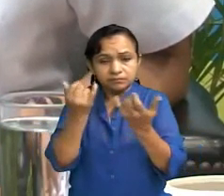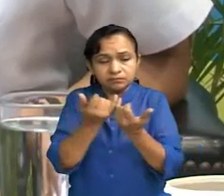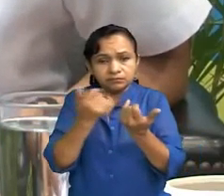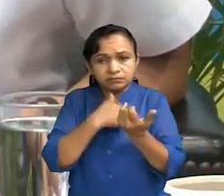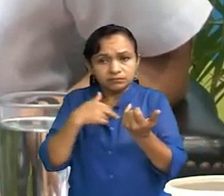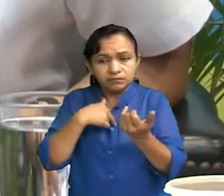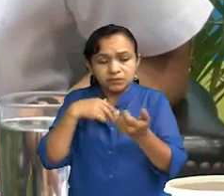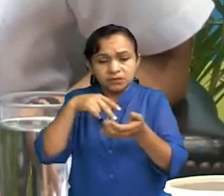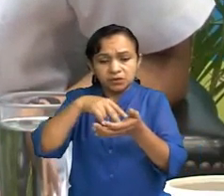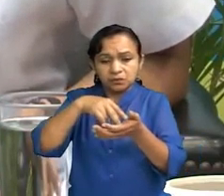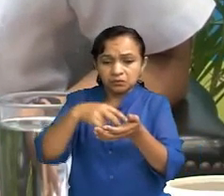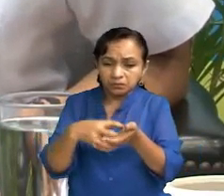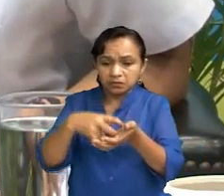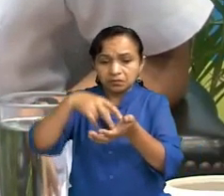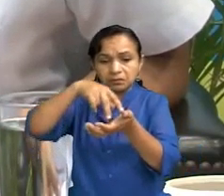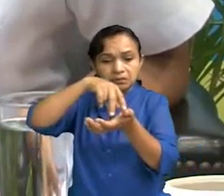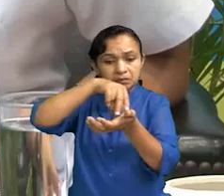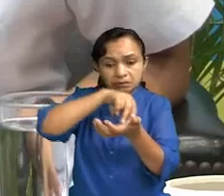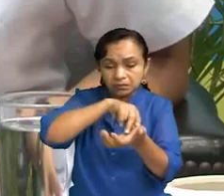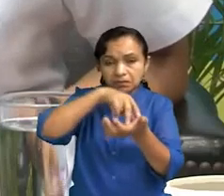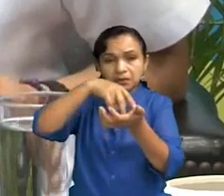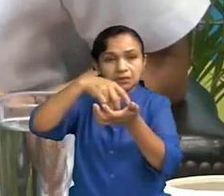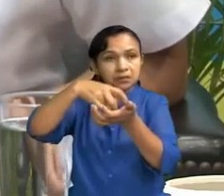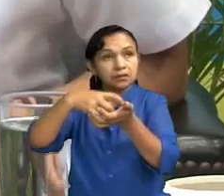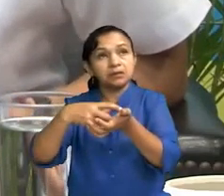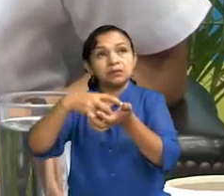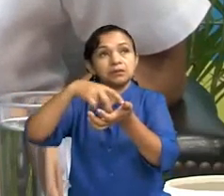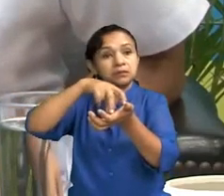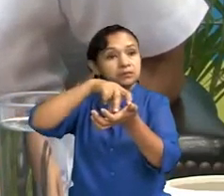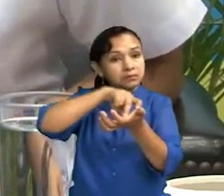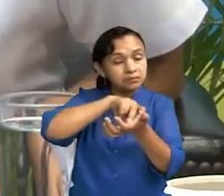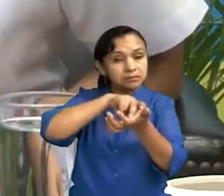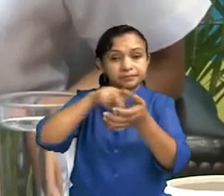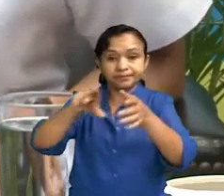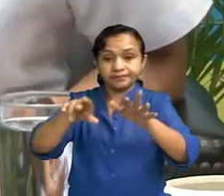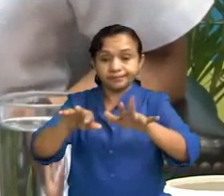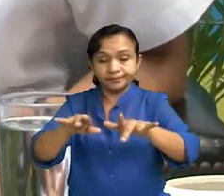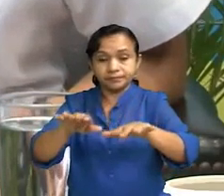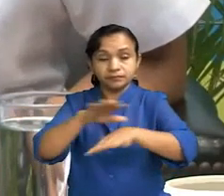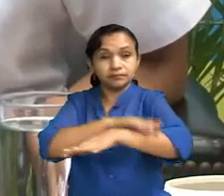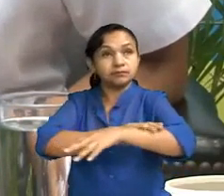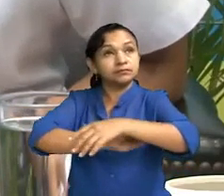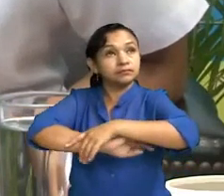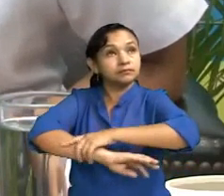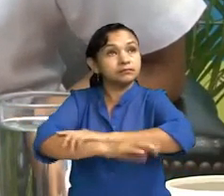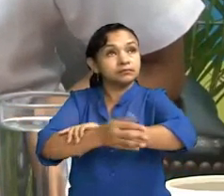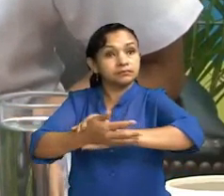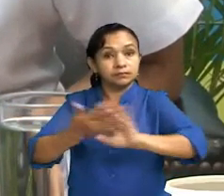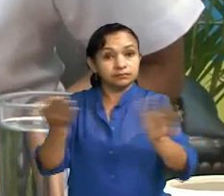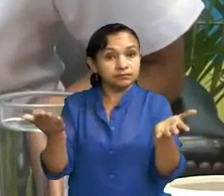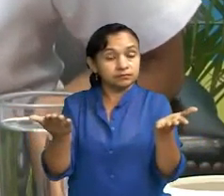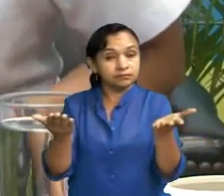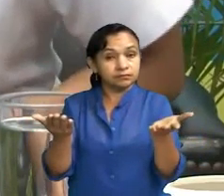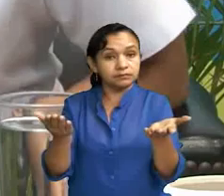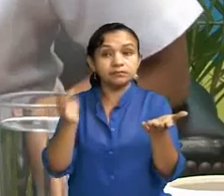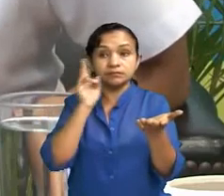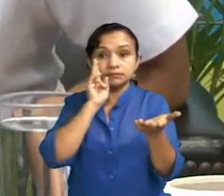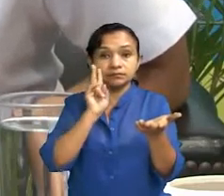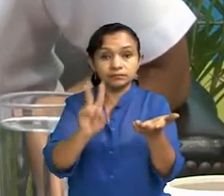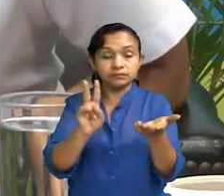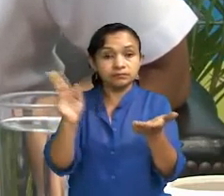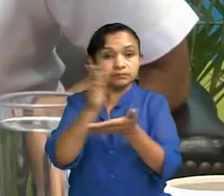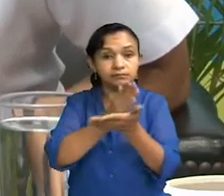es flacidez de sus músculos, tanto puede ser de las piernas como de las manos. Todavía nosotros hemos visto